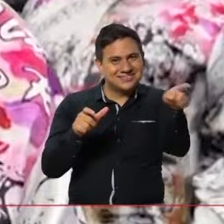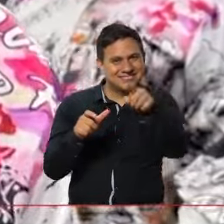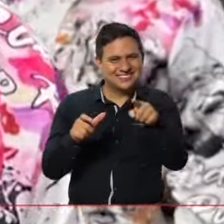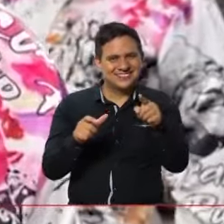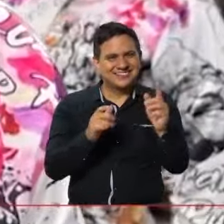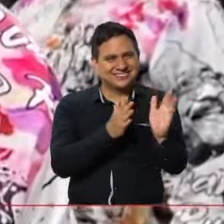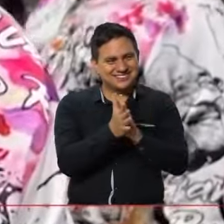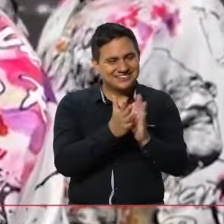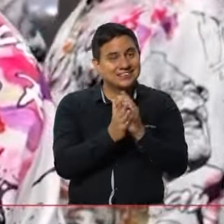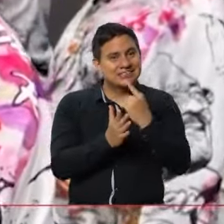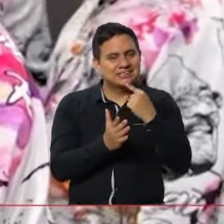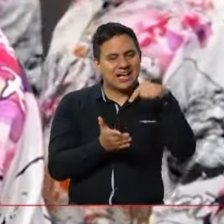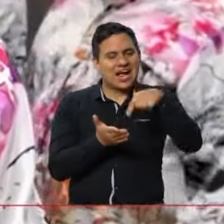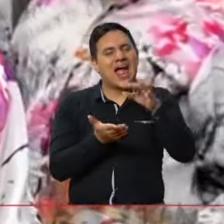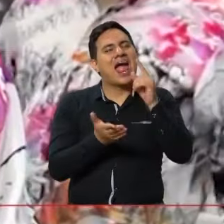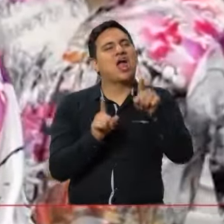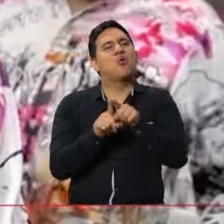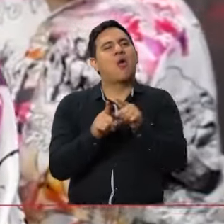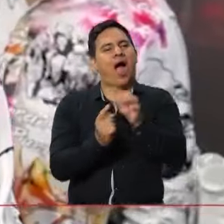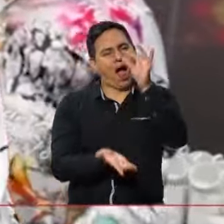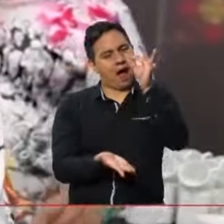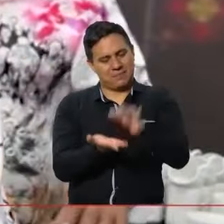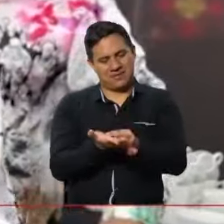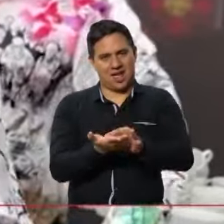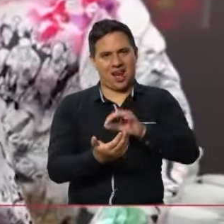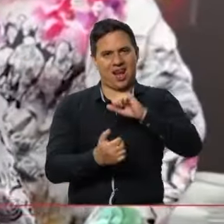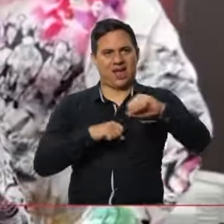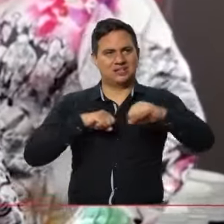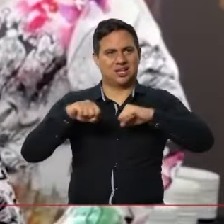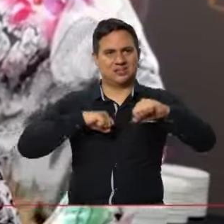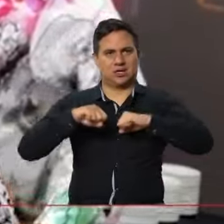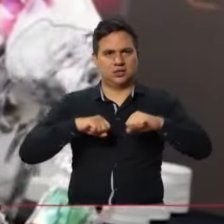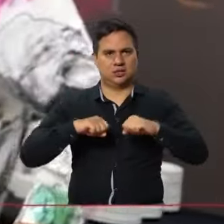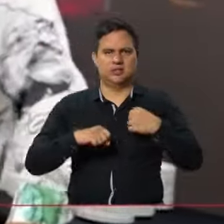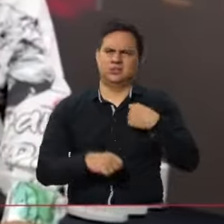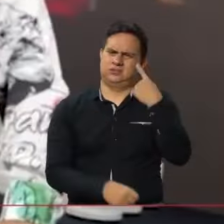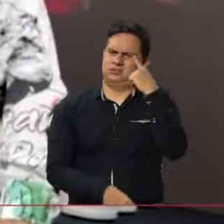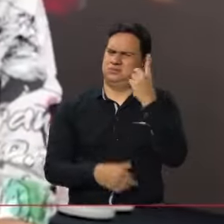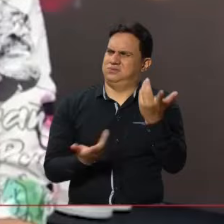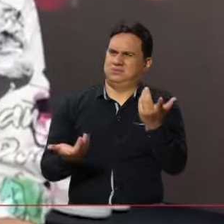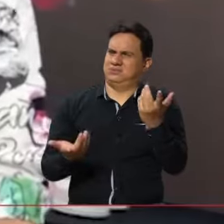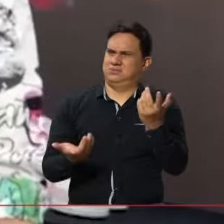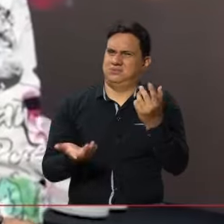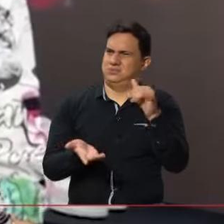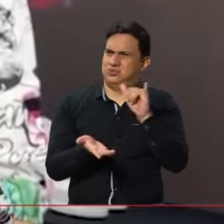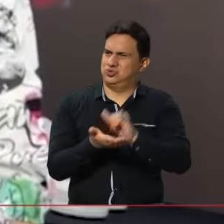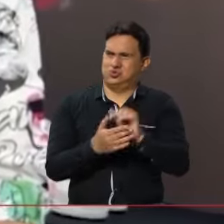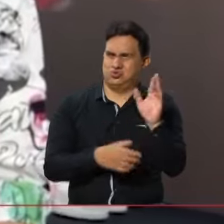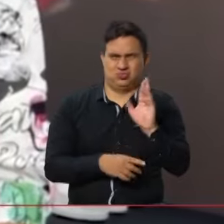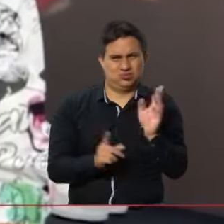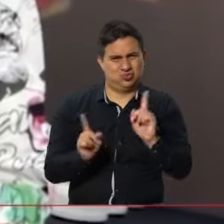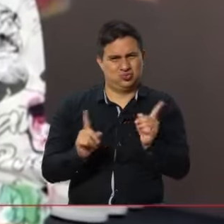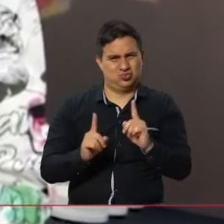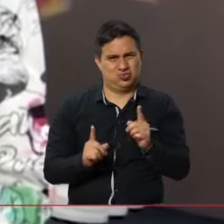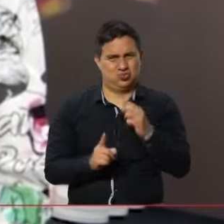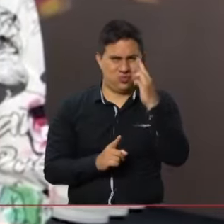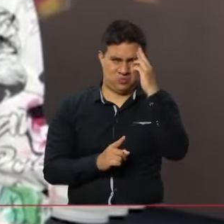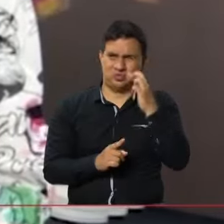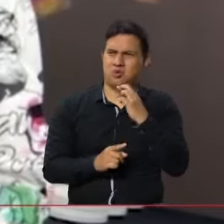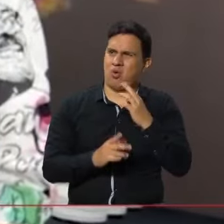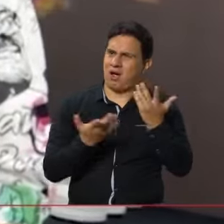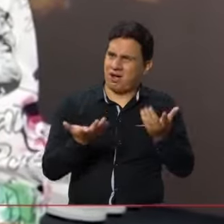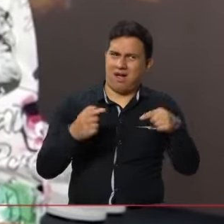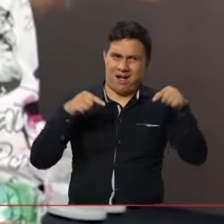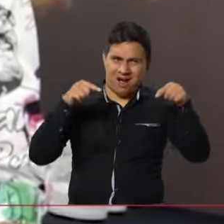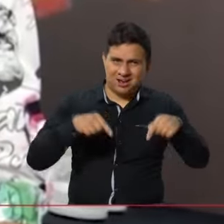la capital de la salsa y yo entendía que en ese momento no, porque en Puerto Rico nacían los artistas y consumíamos